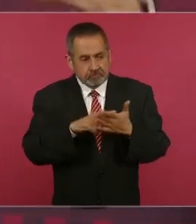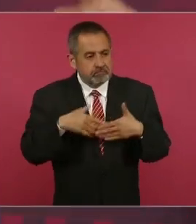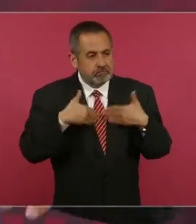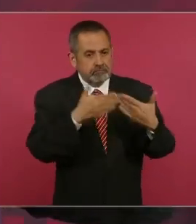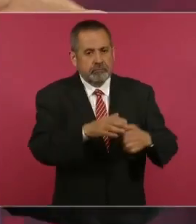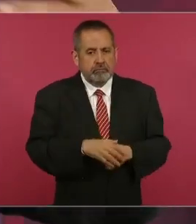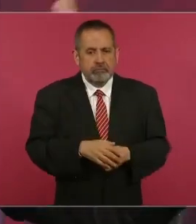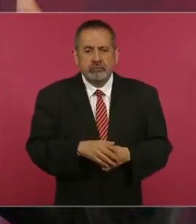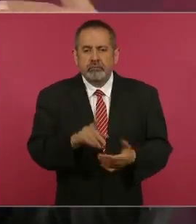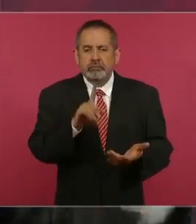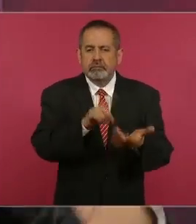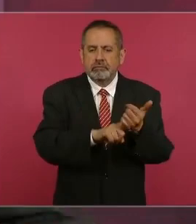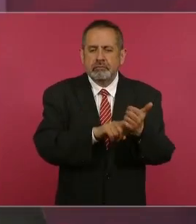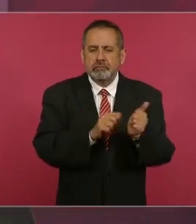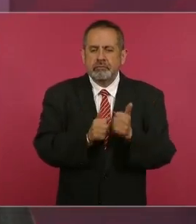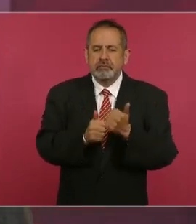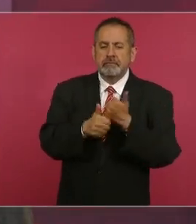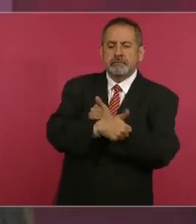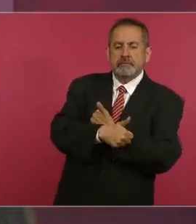encubiertos,